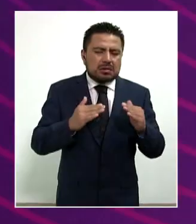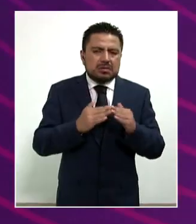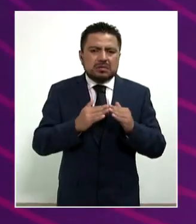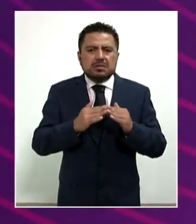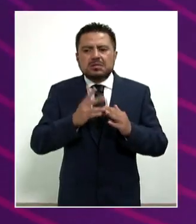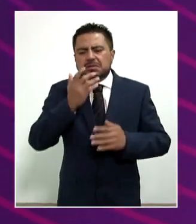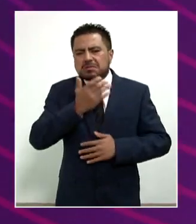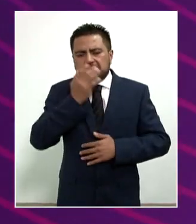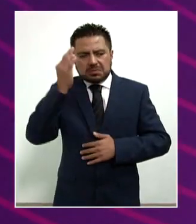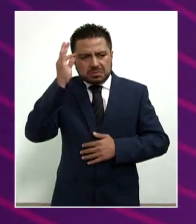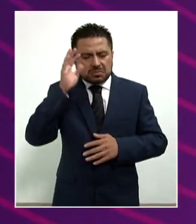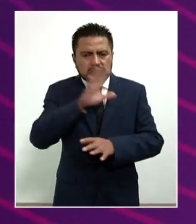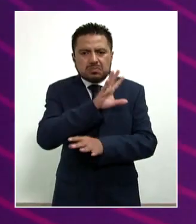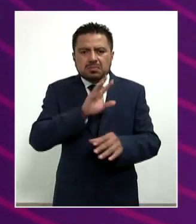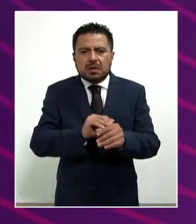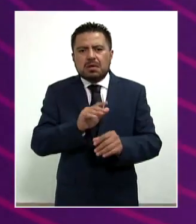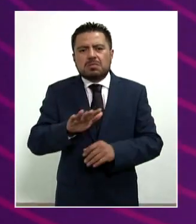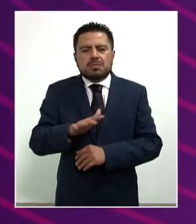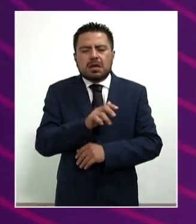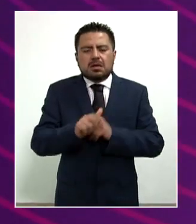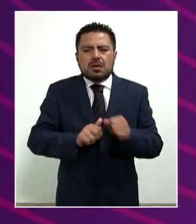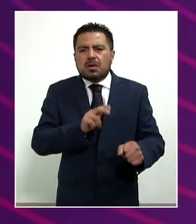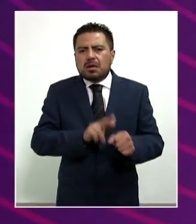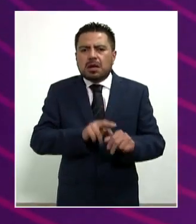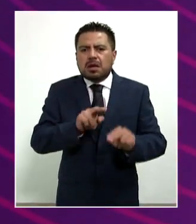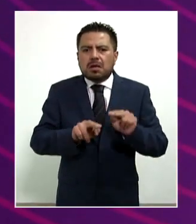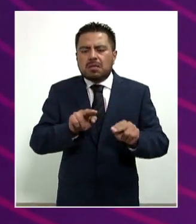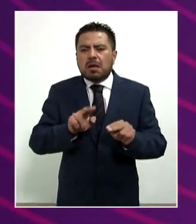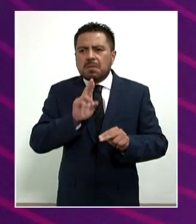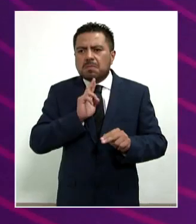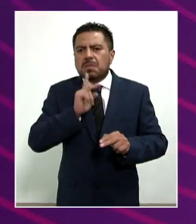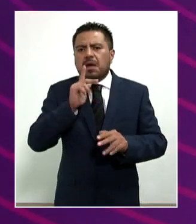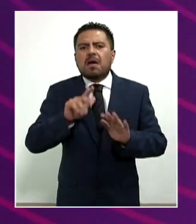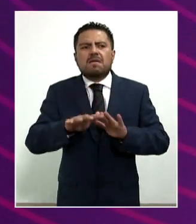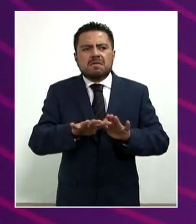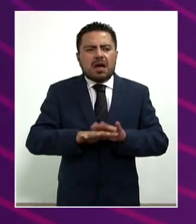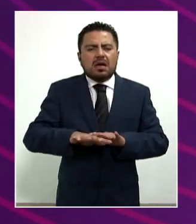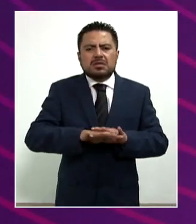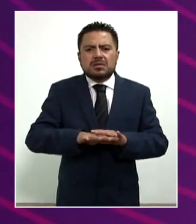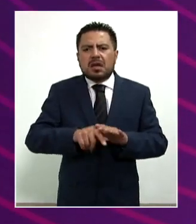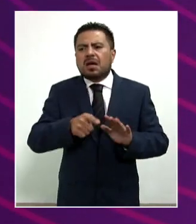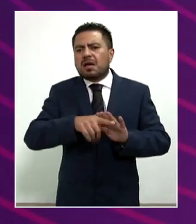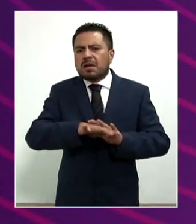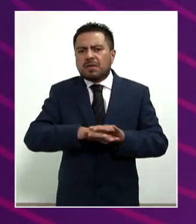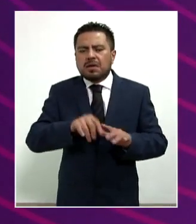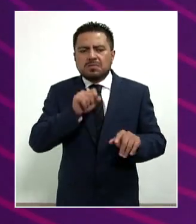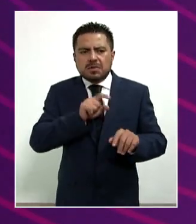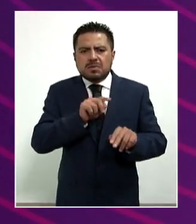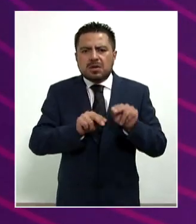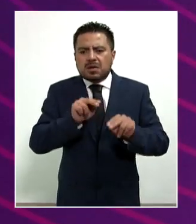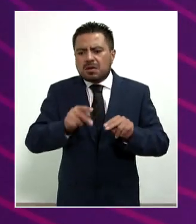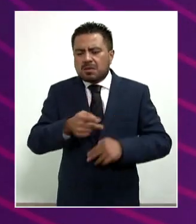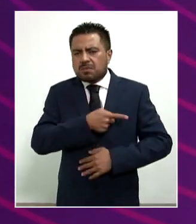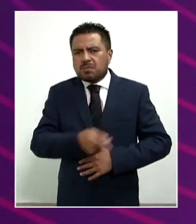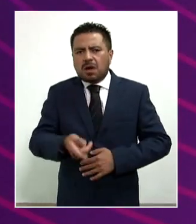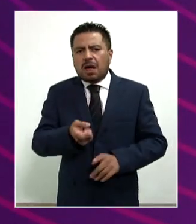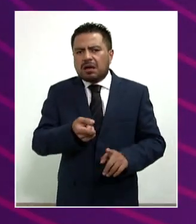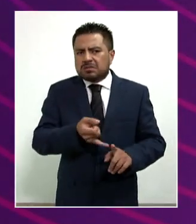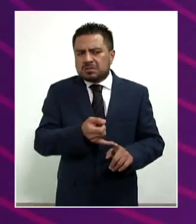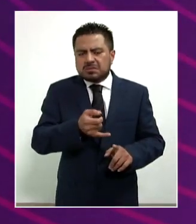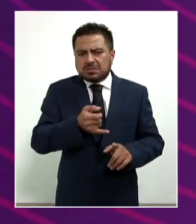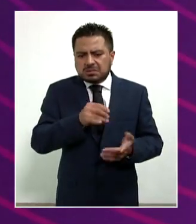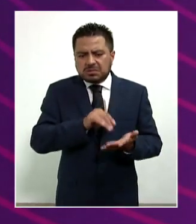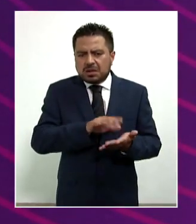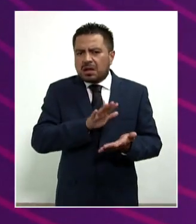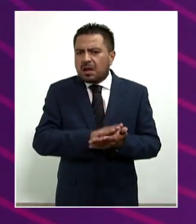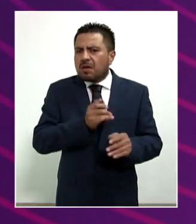con servicios, estaban más o menos en los mismos niveles, con mejoras muy básicas y básicamente con los mismos niveles de pobreza, si no me equivoco en los